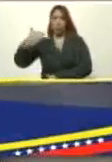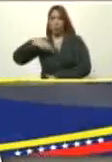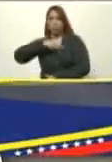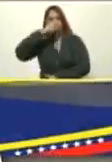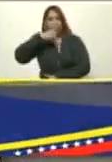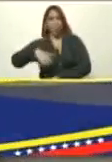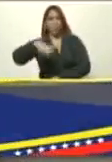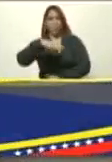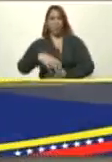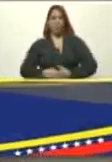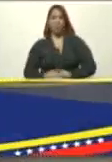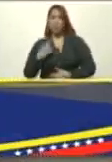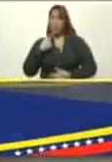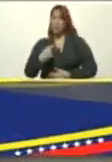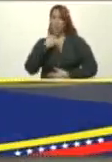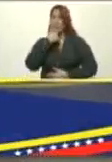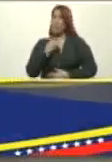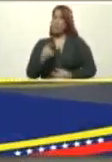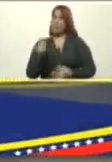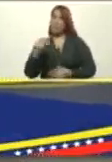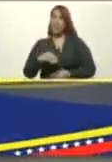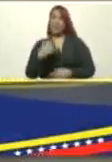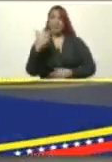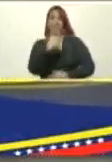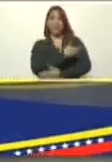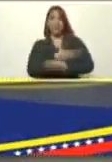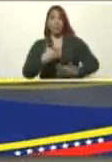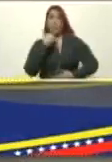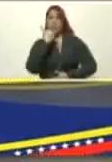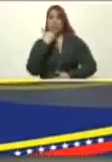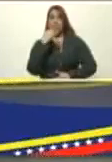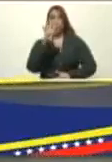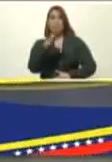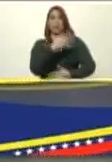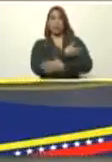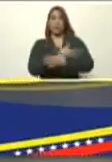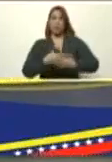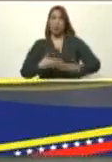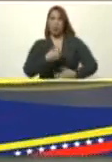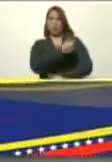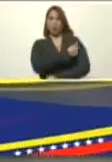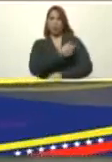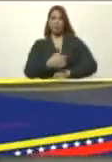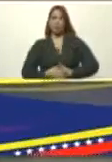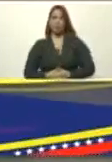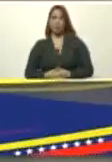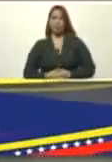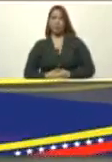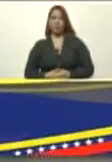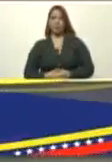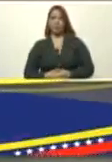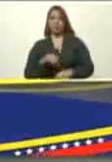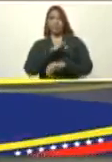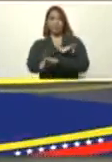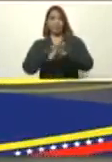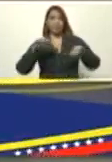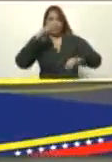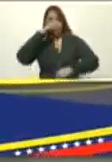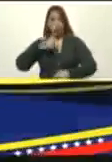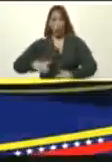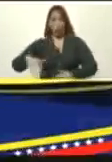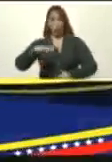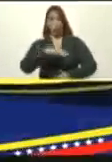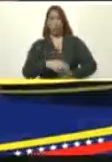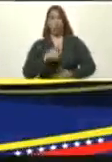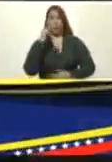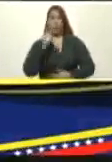porque se dice fácil, más de 3 millones, casi 4 millones de dosis que se han colocado a nuestro pueblo, pero es una